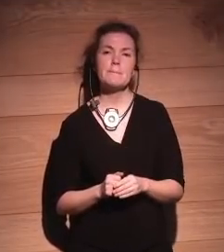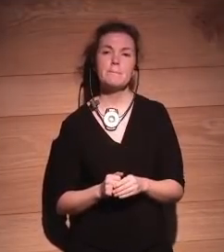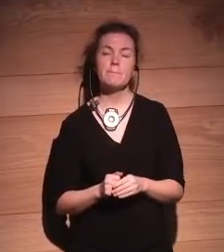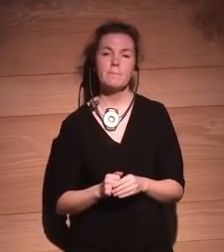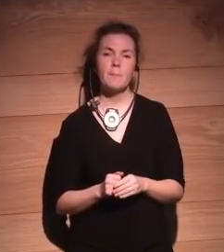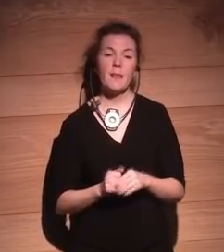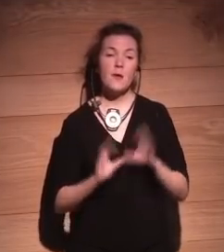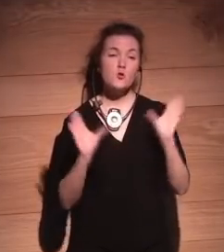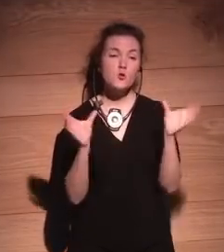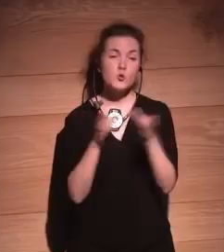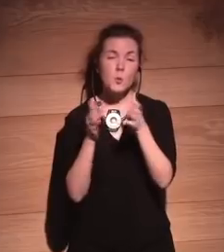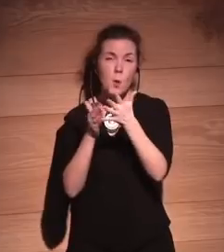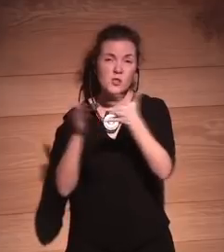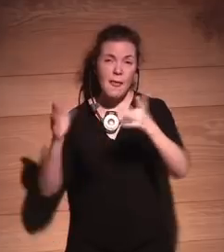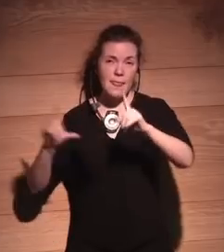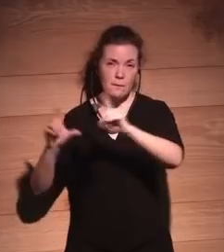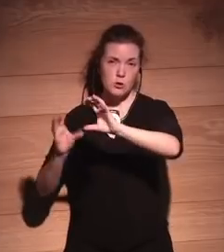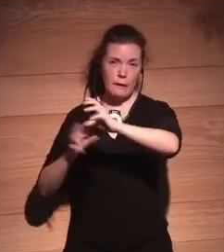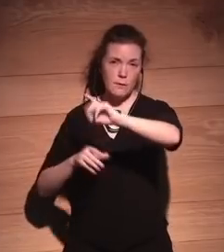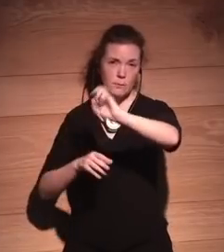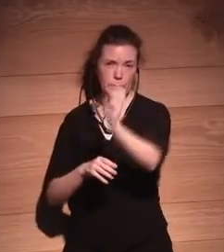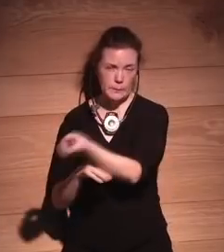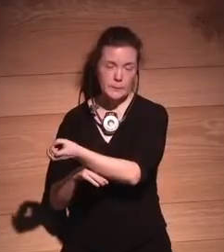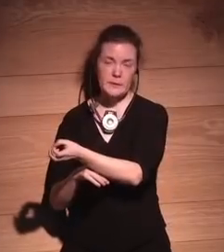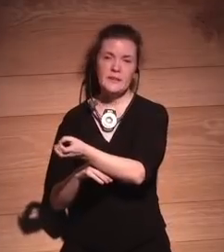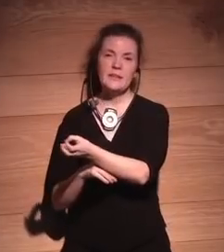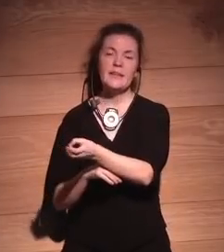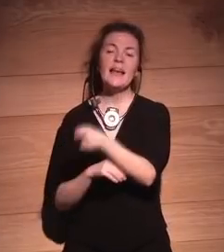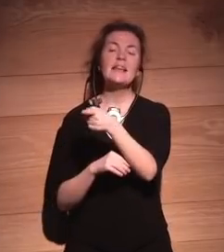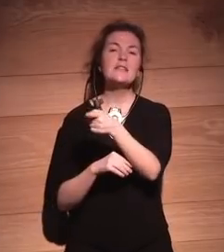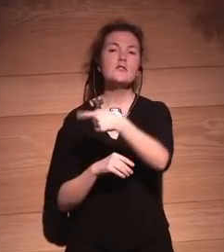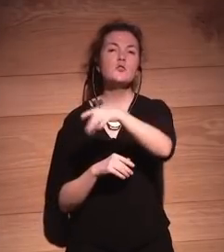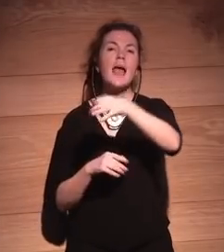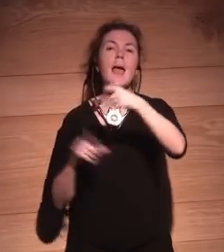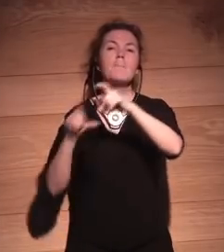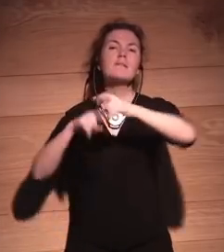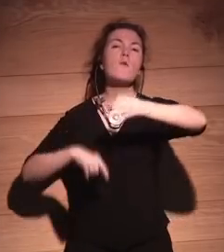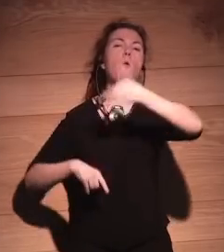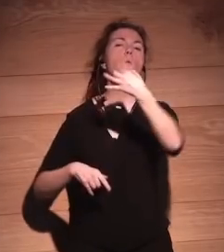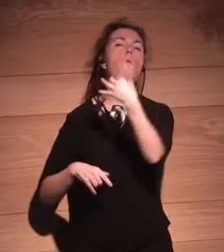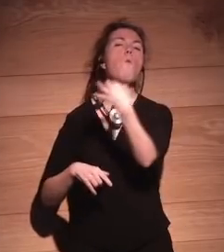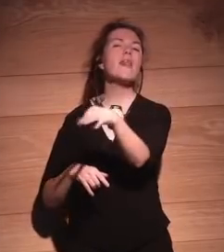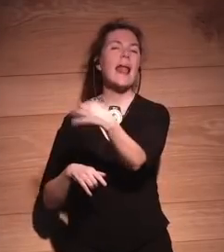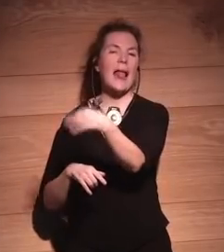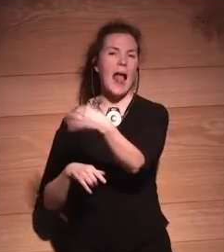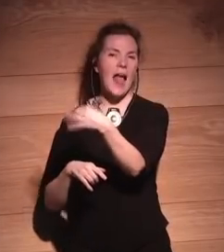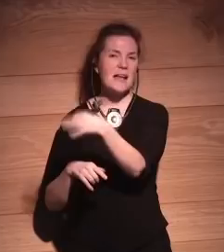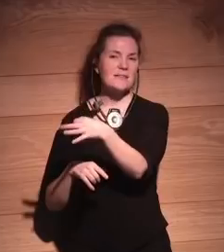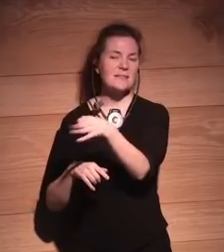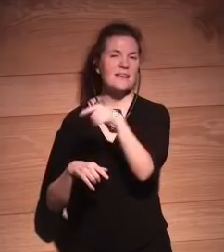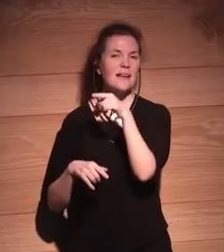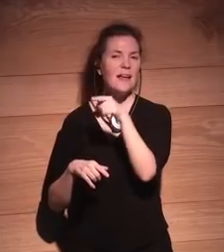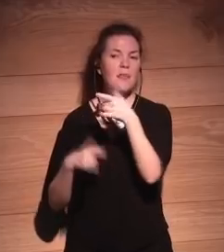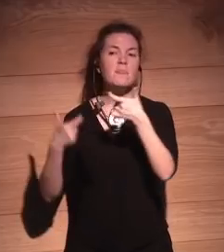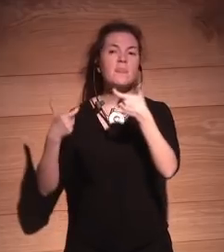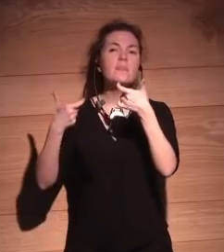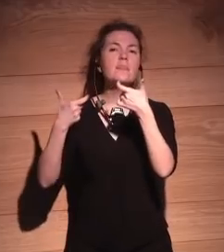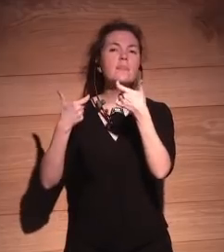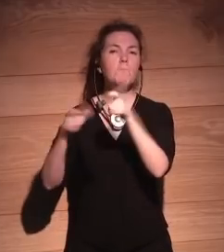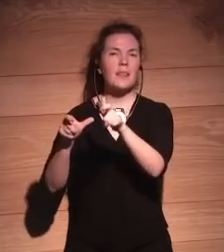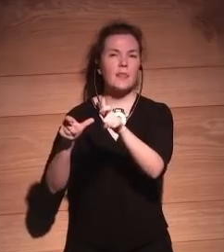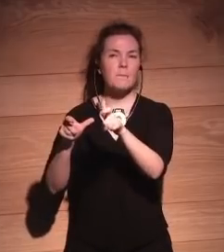Los grandes grupos de medios son las únicas grandes empresas donde no hay un